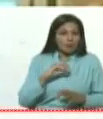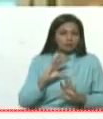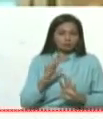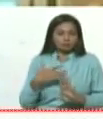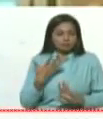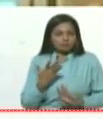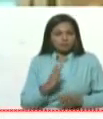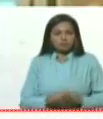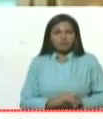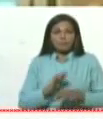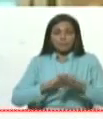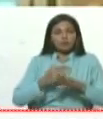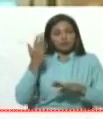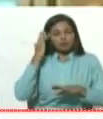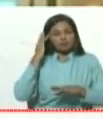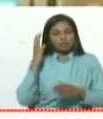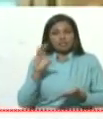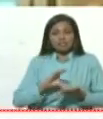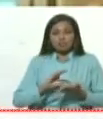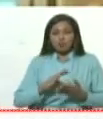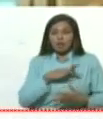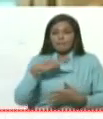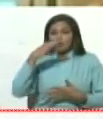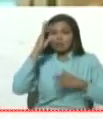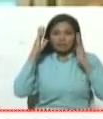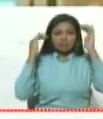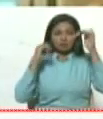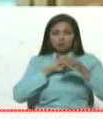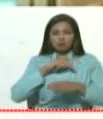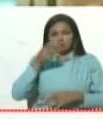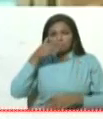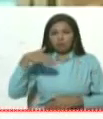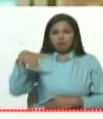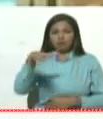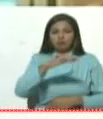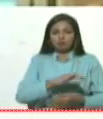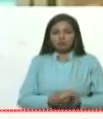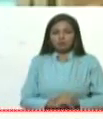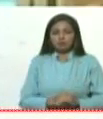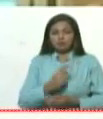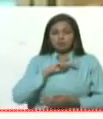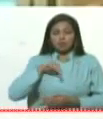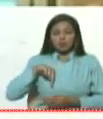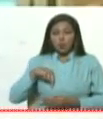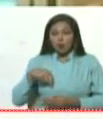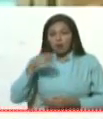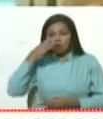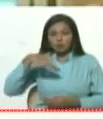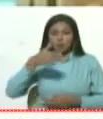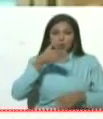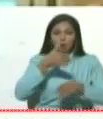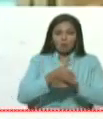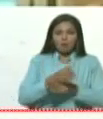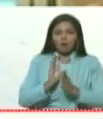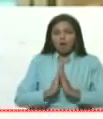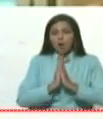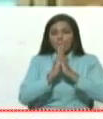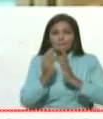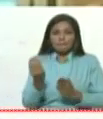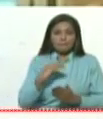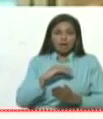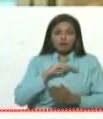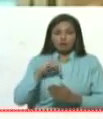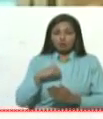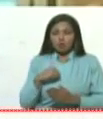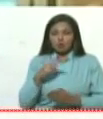o más, porque sé que son centros espirituales de atención de nuestro pueblo, donde nuestro pueblo va a orar y recibe siempre una